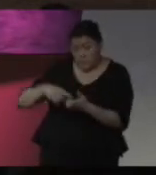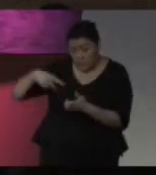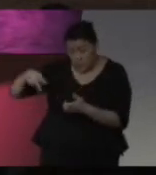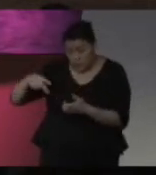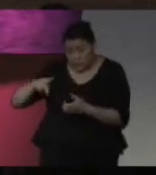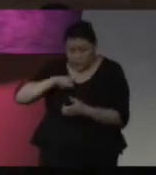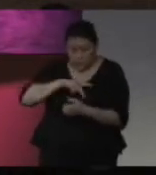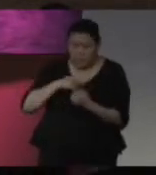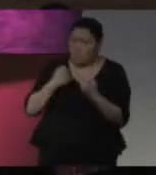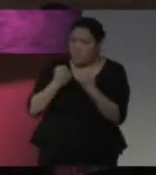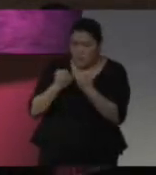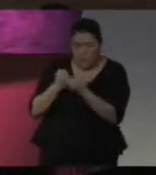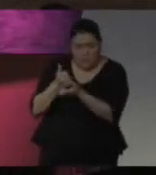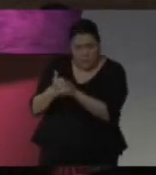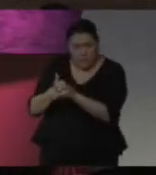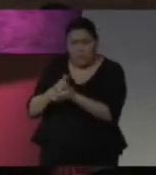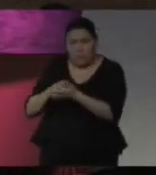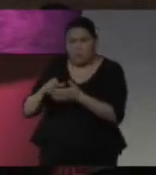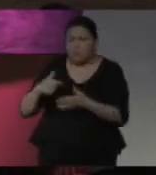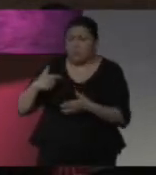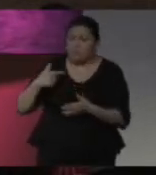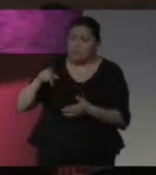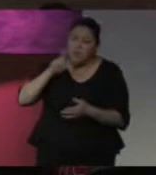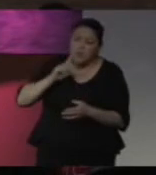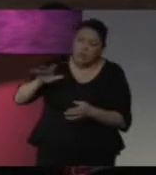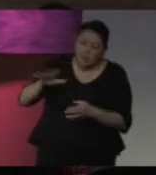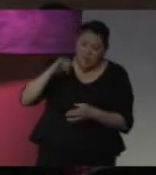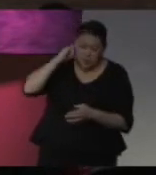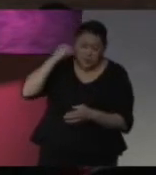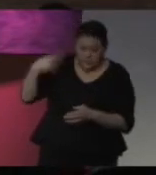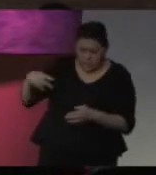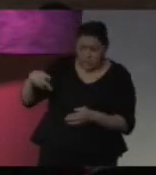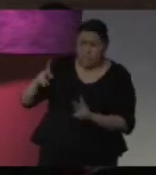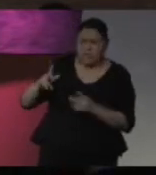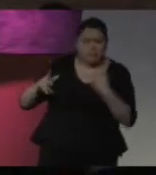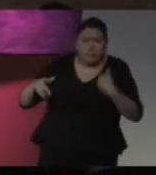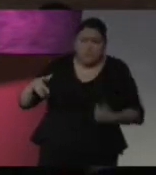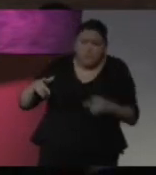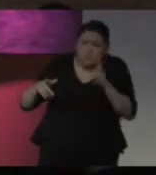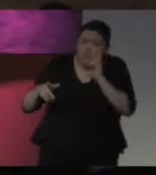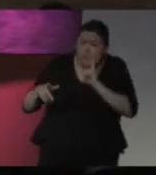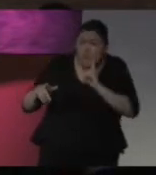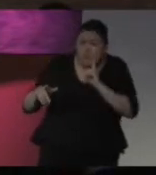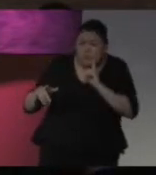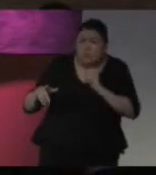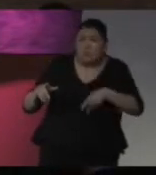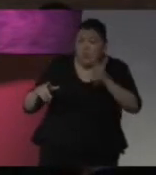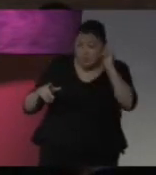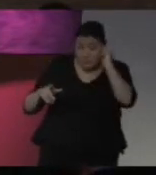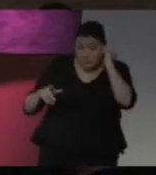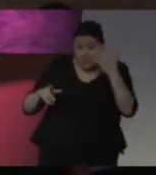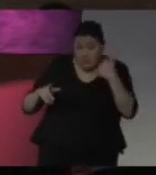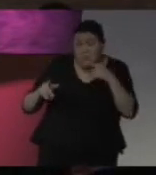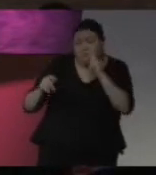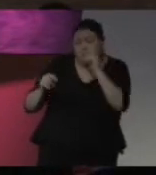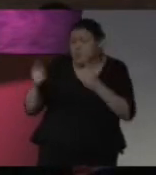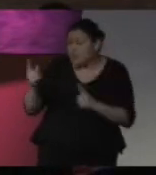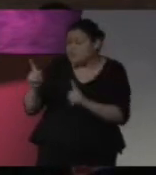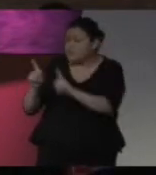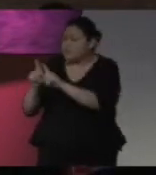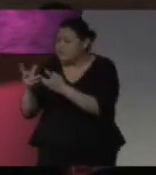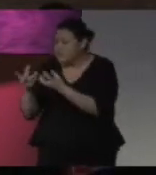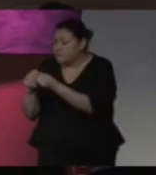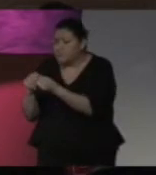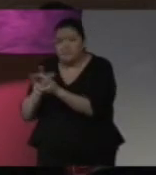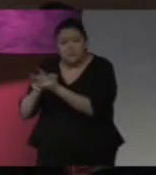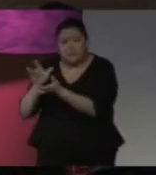que aunque sean mujeres indígenas, si yo no sea mujer indígena, puedo entender esa opresión y puedo sumarme a esa lucha, ¿no? No porque yo no